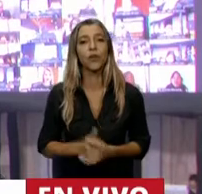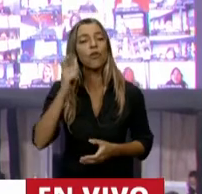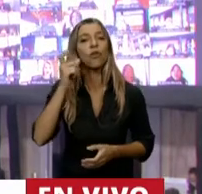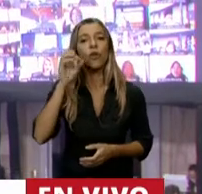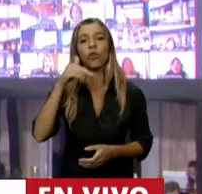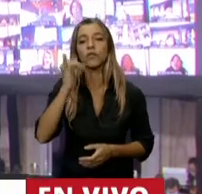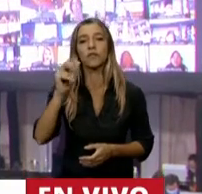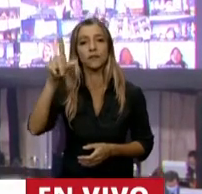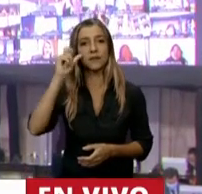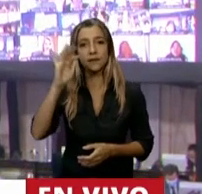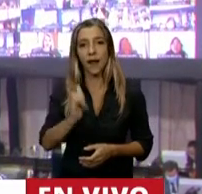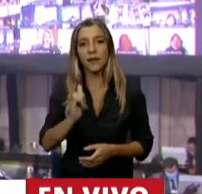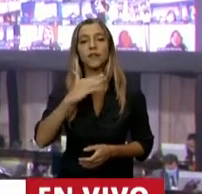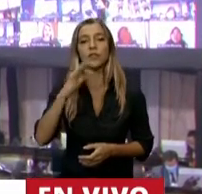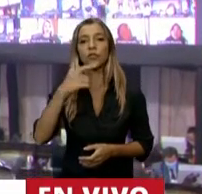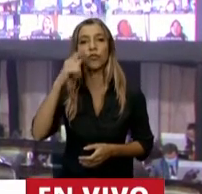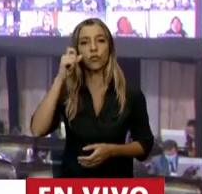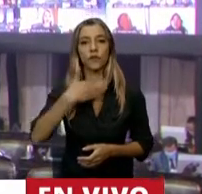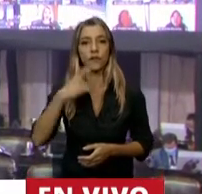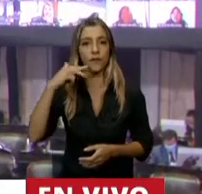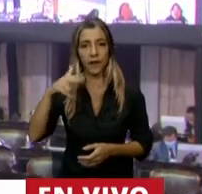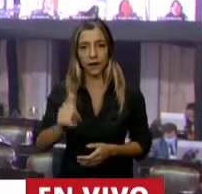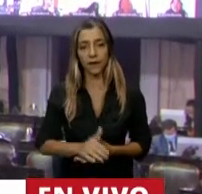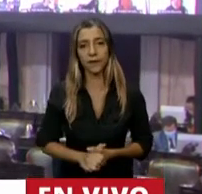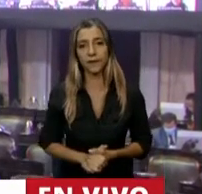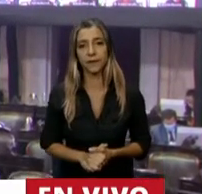González Josefina, la diputada González Josefina.